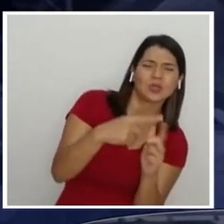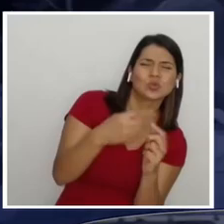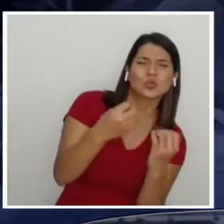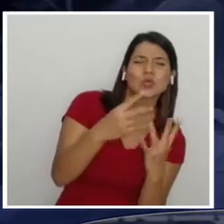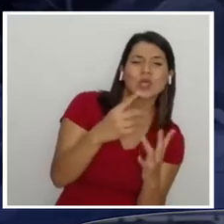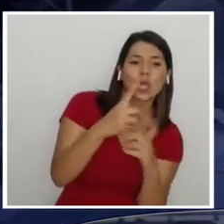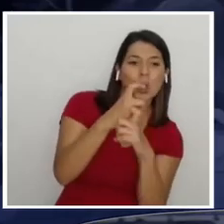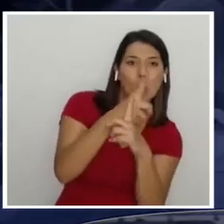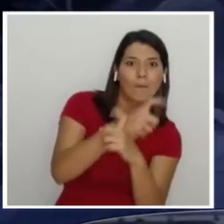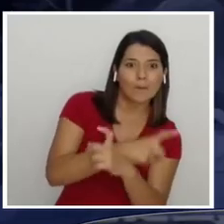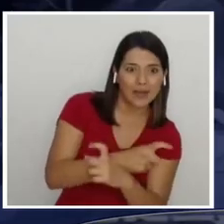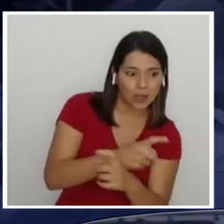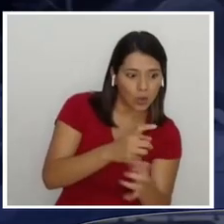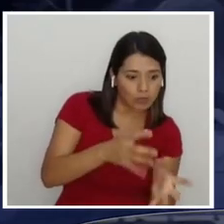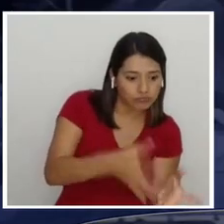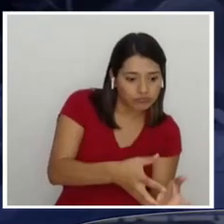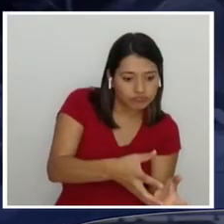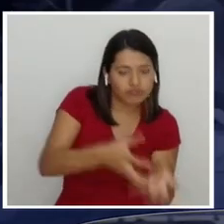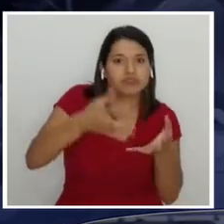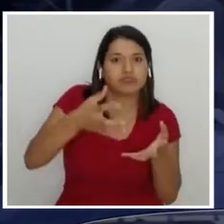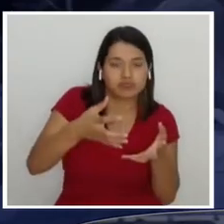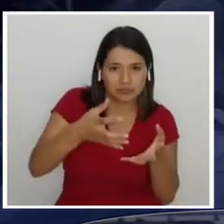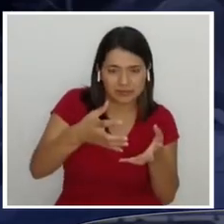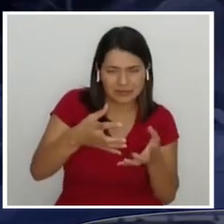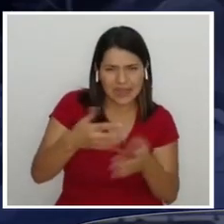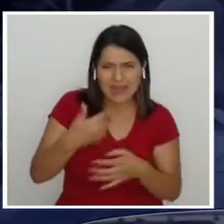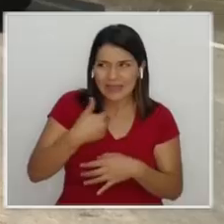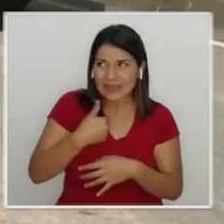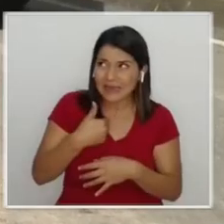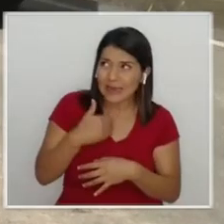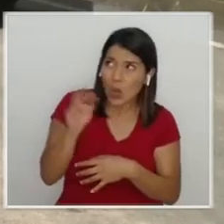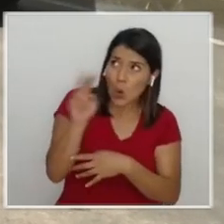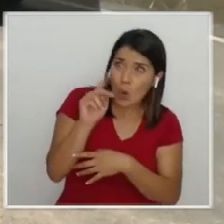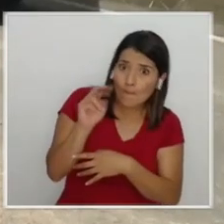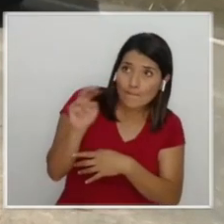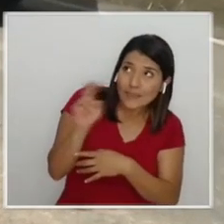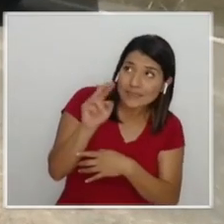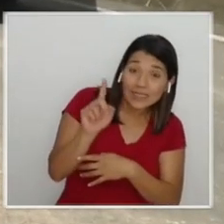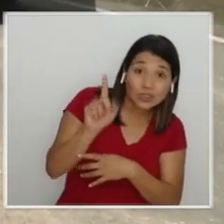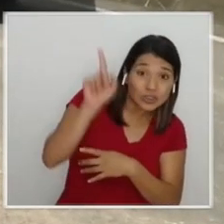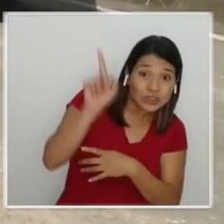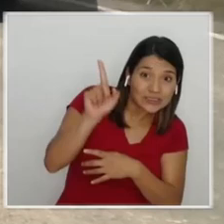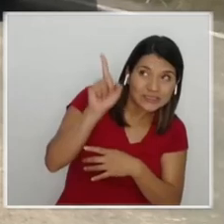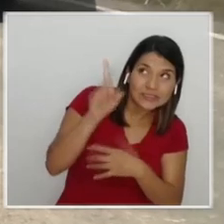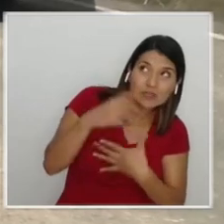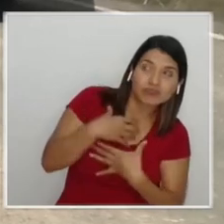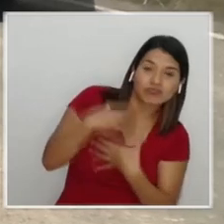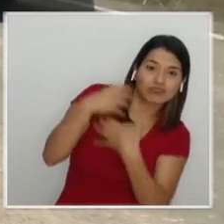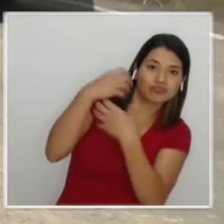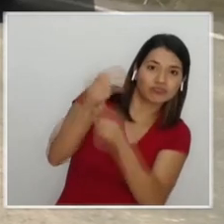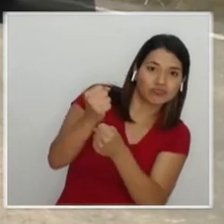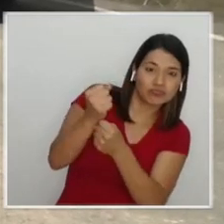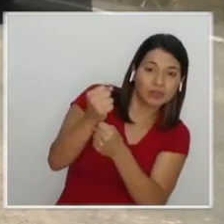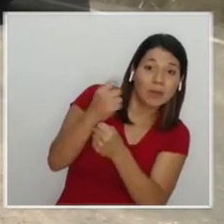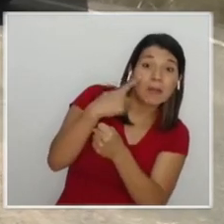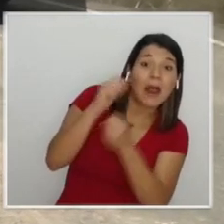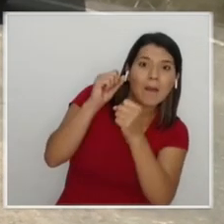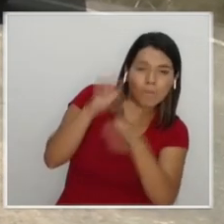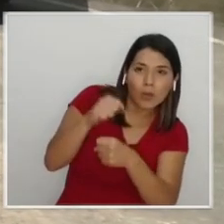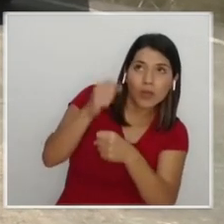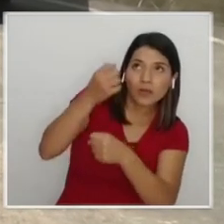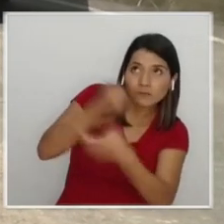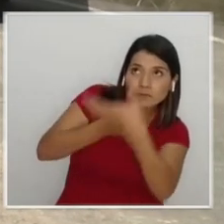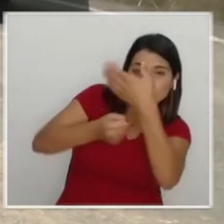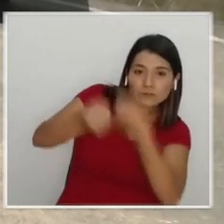tener a compañeros en los que uno necesita confiar allá arriba para poder bajar de manera segura y para poder ascender de